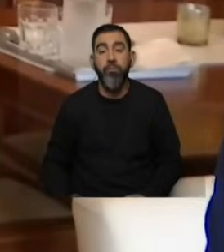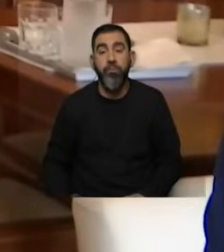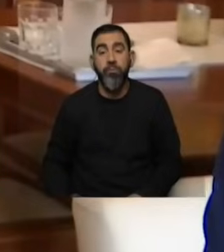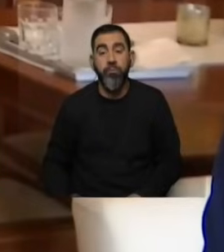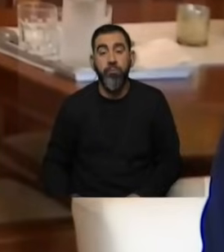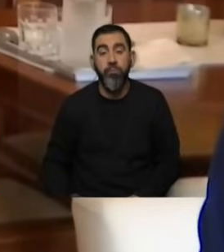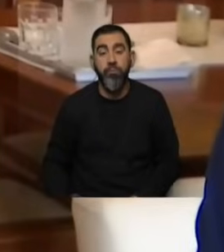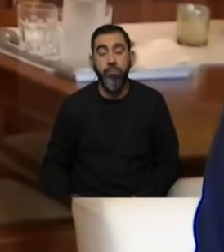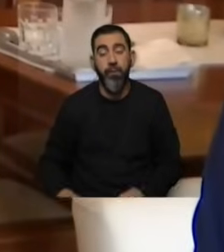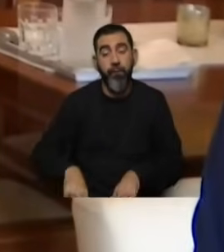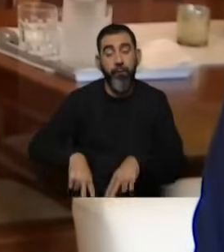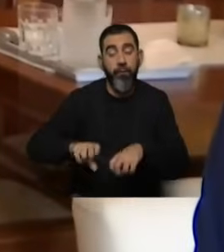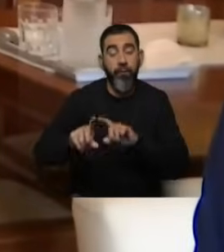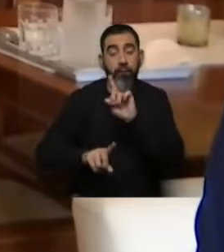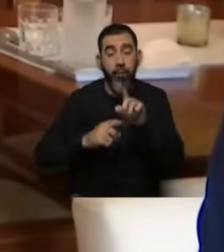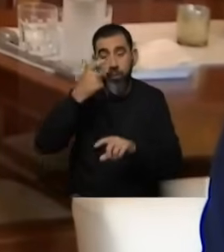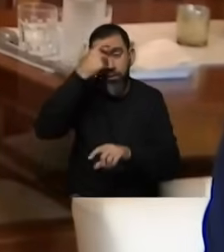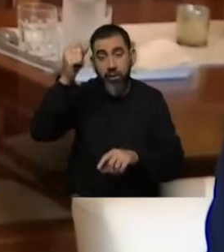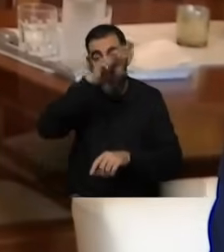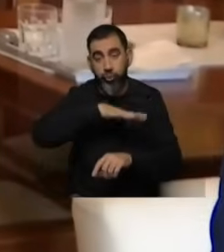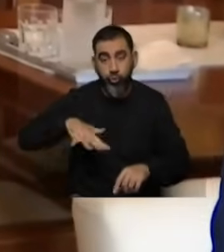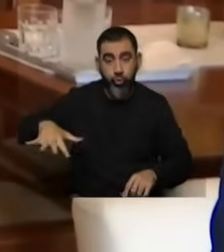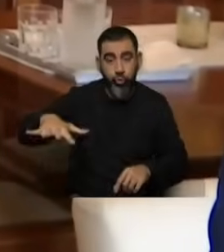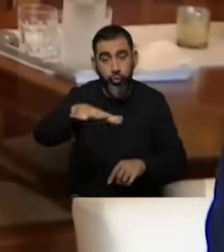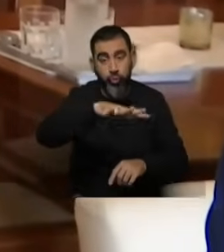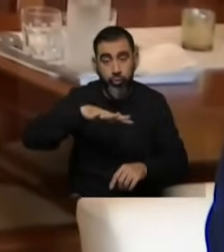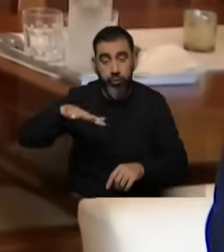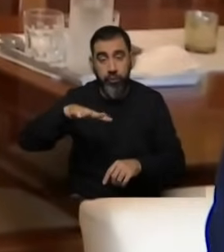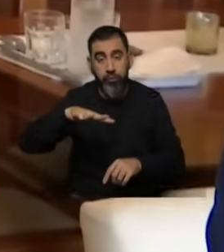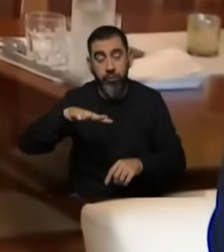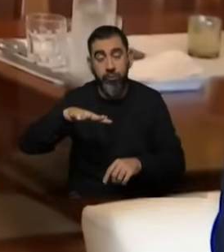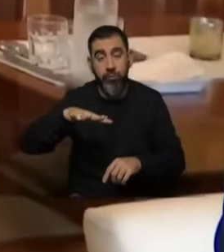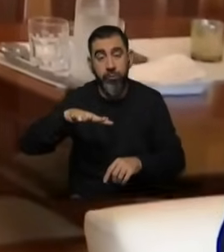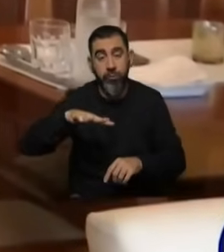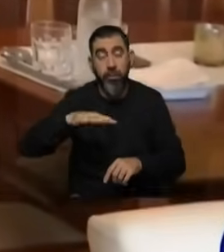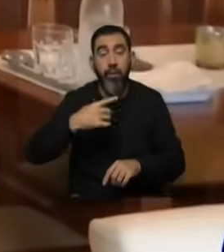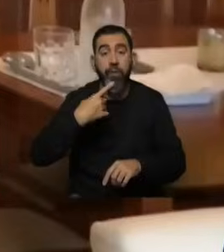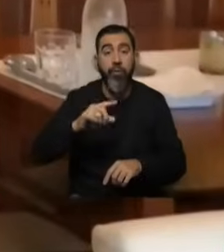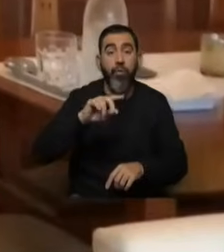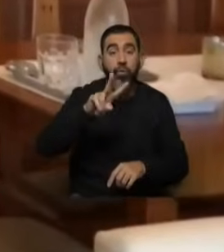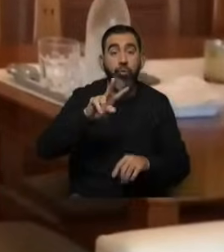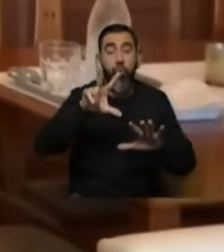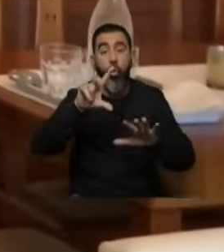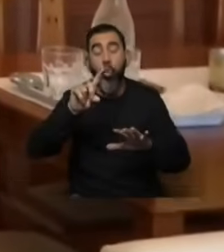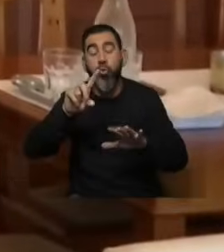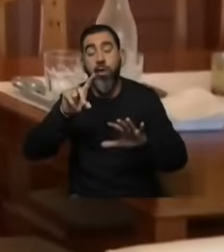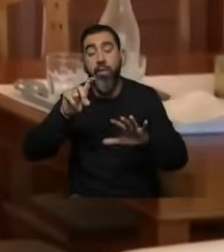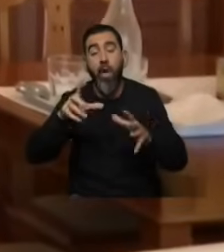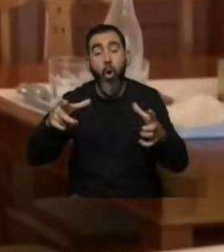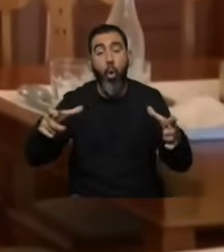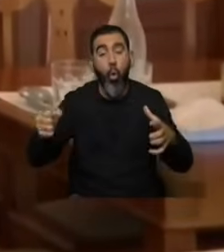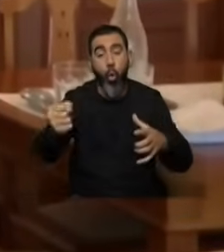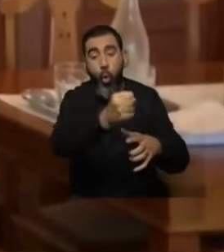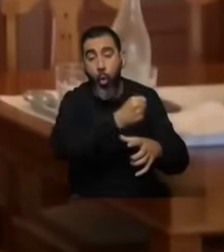y un estud estudio de la facultad de ciencias sociales de udelar que da cuenta que 280 ollas y merenderos